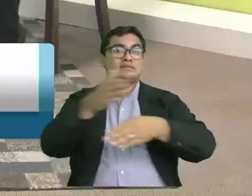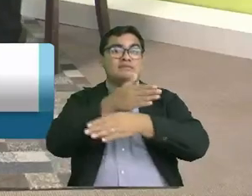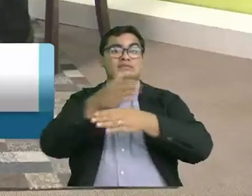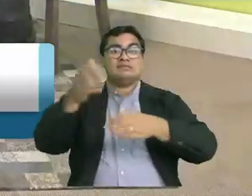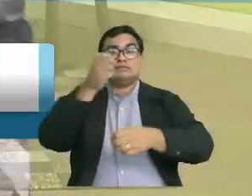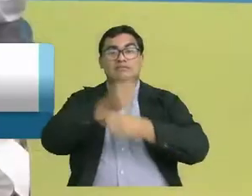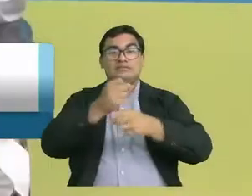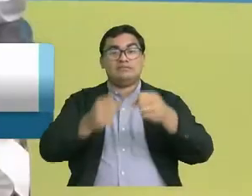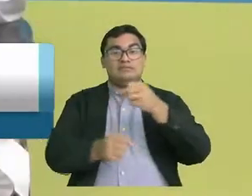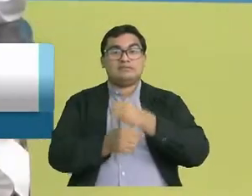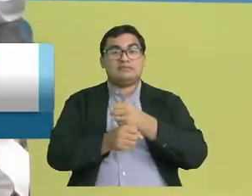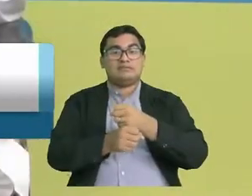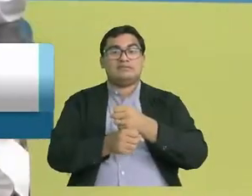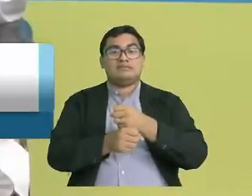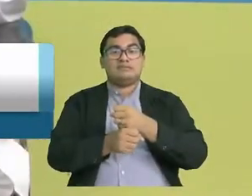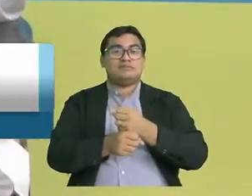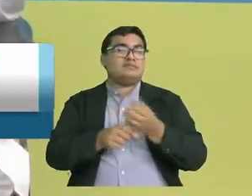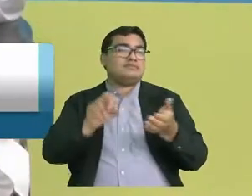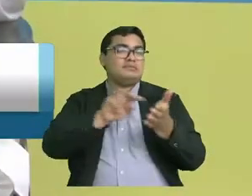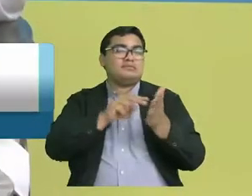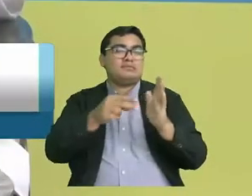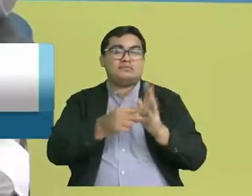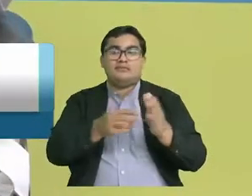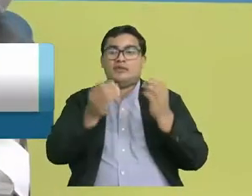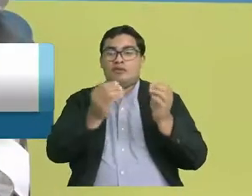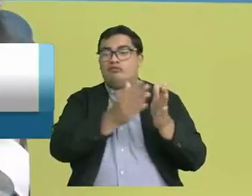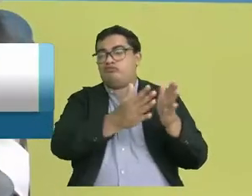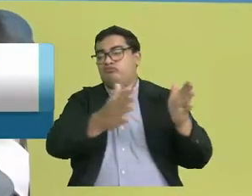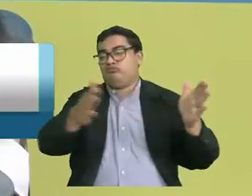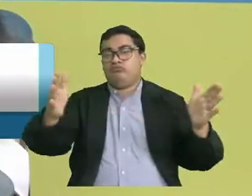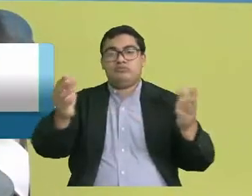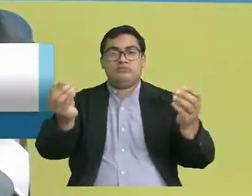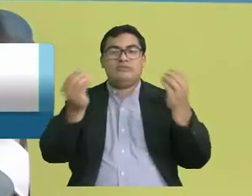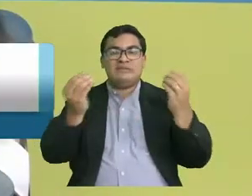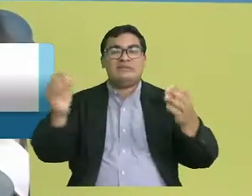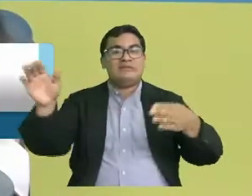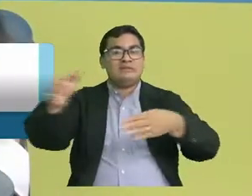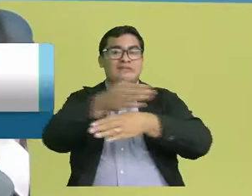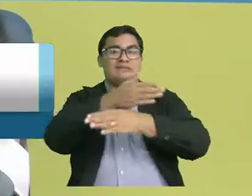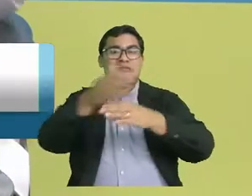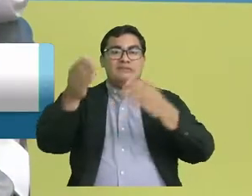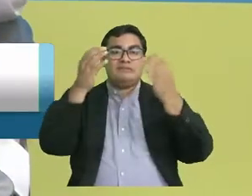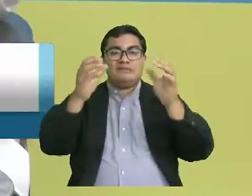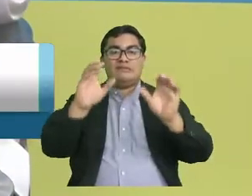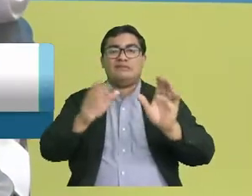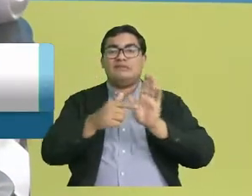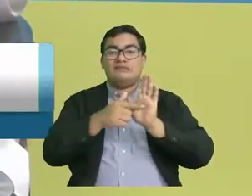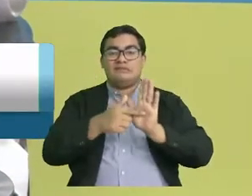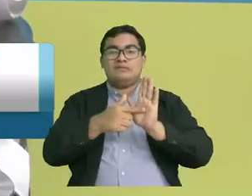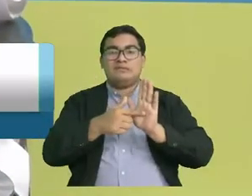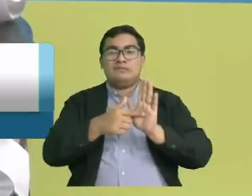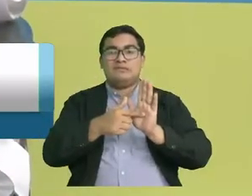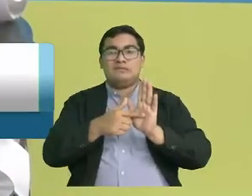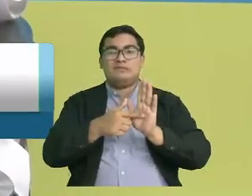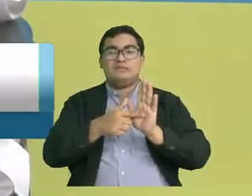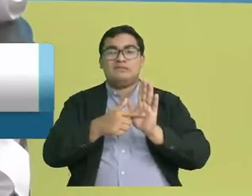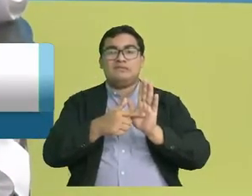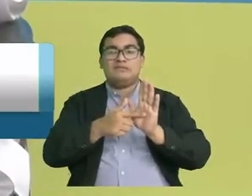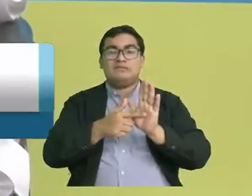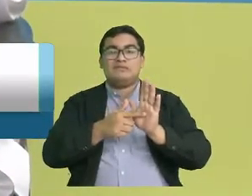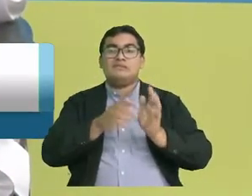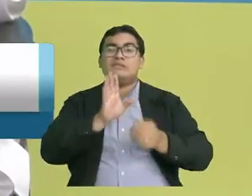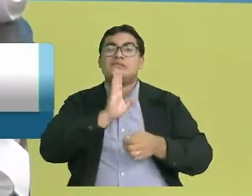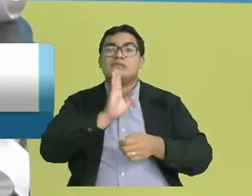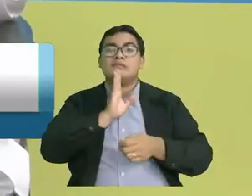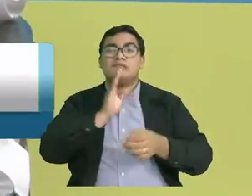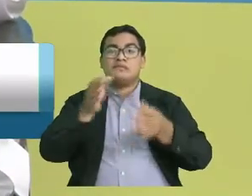sexual es un concepto amplio que abarca varias condiciones. Oh, ya, sí. Por ejemplo, hay una de la que no hemos hablado que